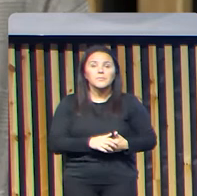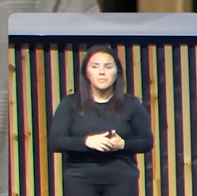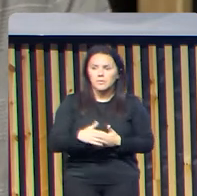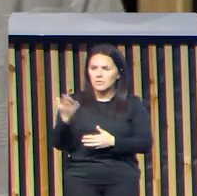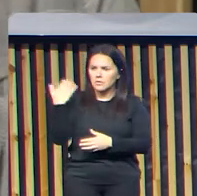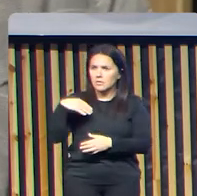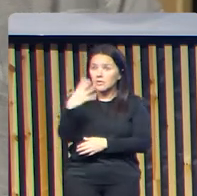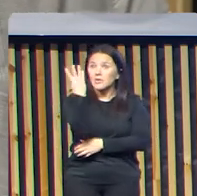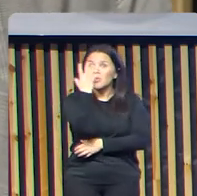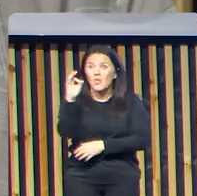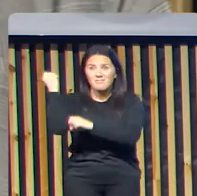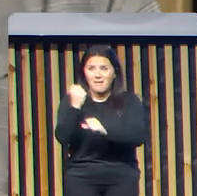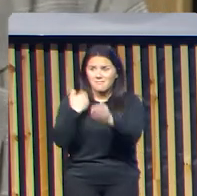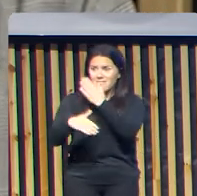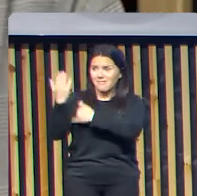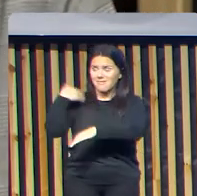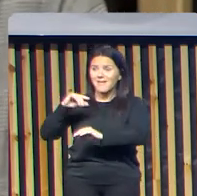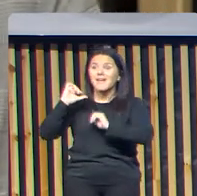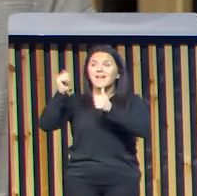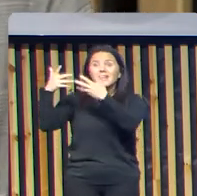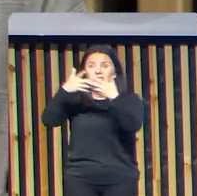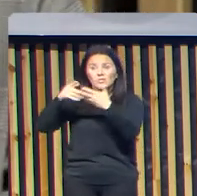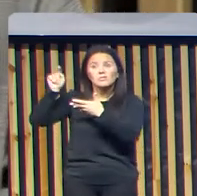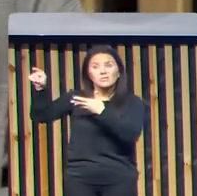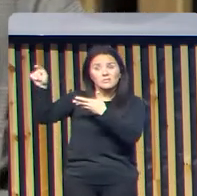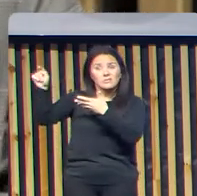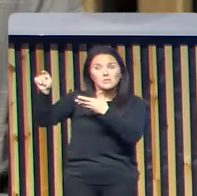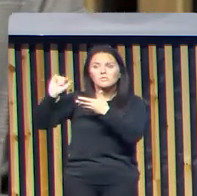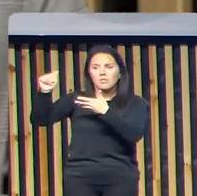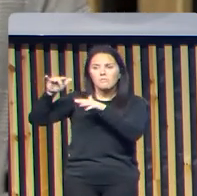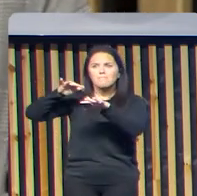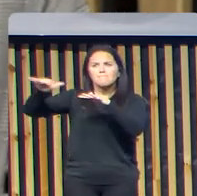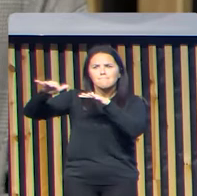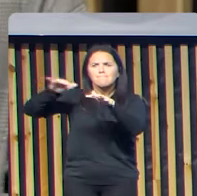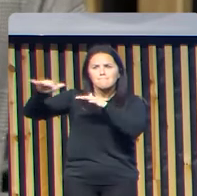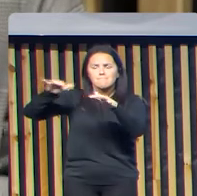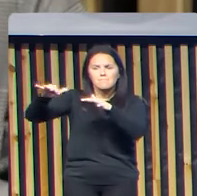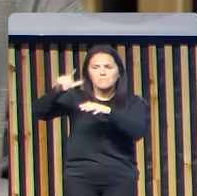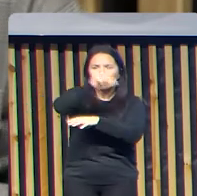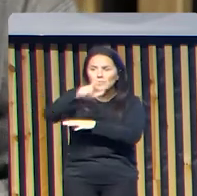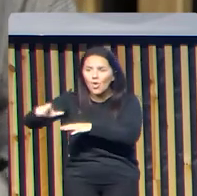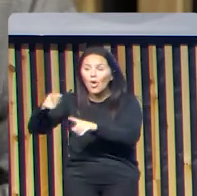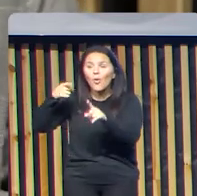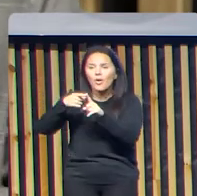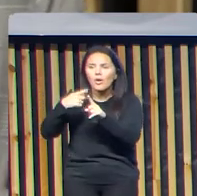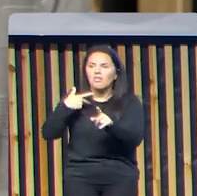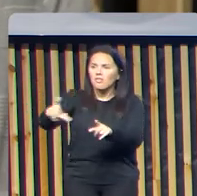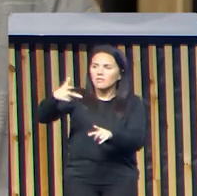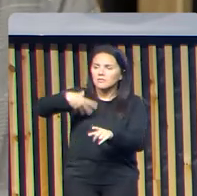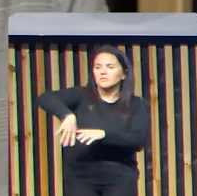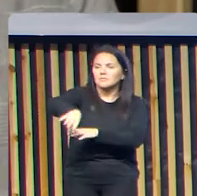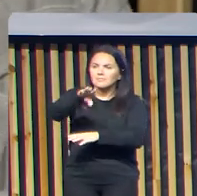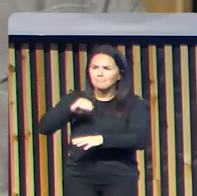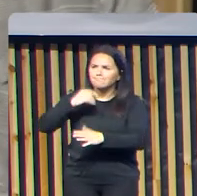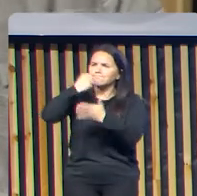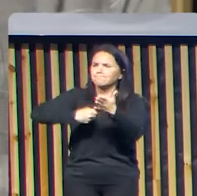duela verroga Y tamarurte así siguen estatusuetaco moviendo cívicoac uler seco Scooby de a